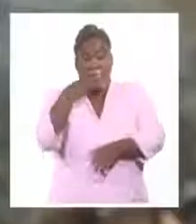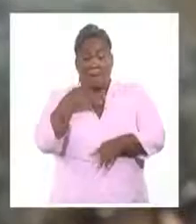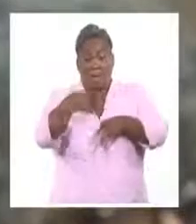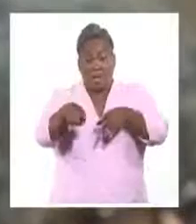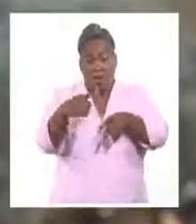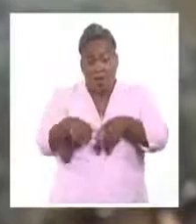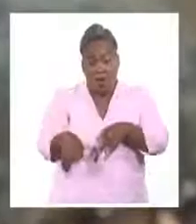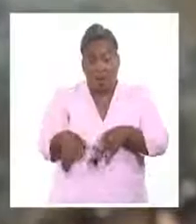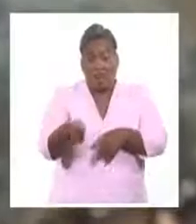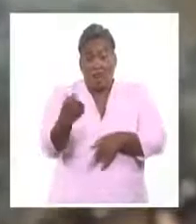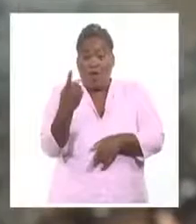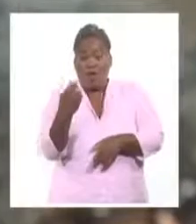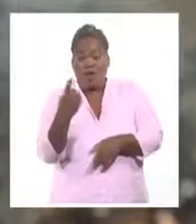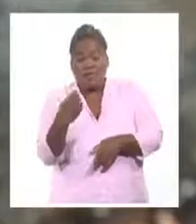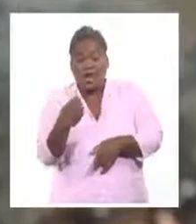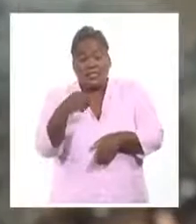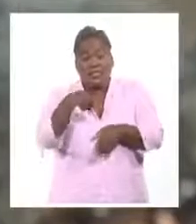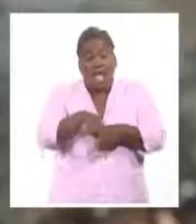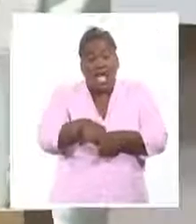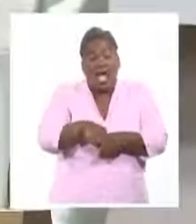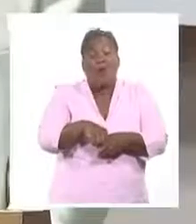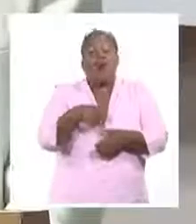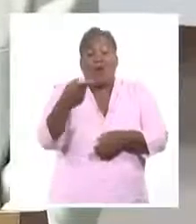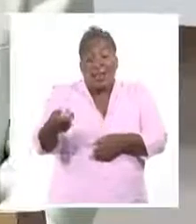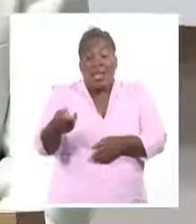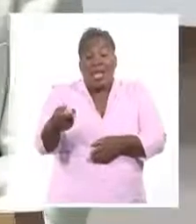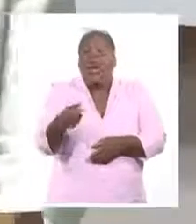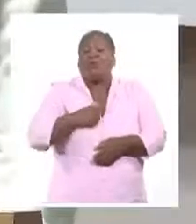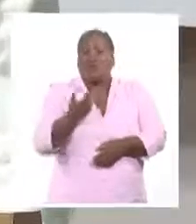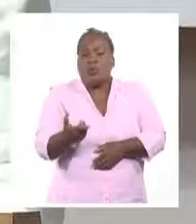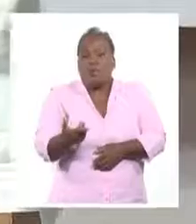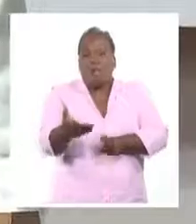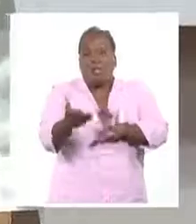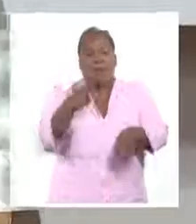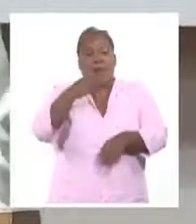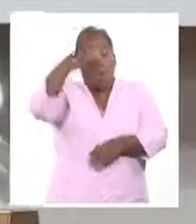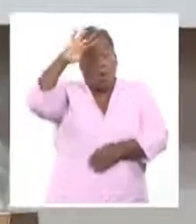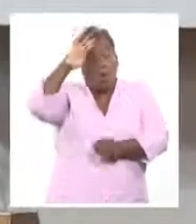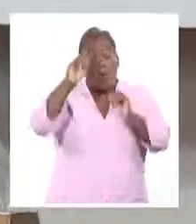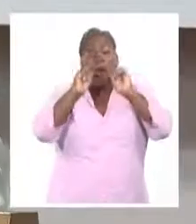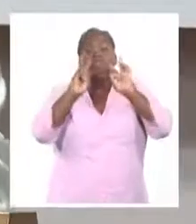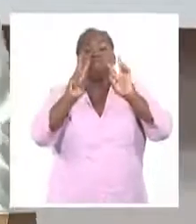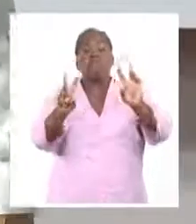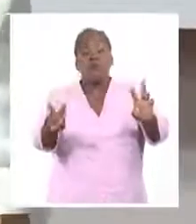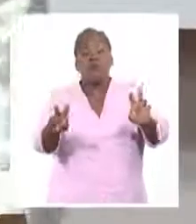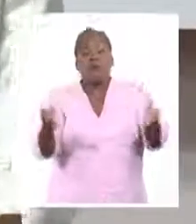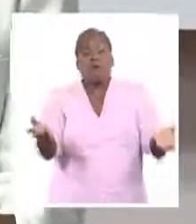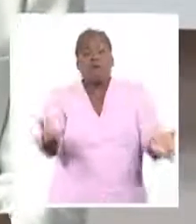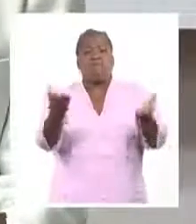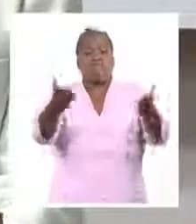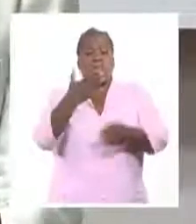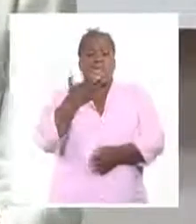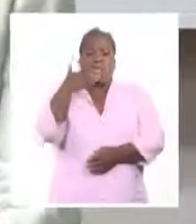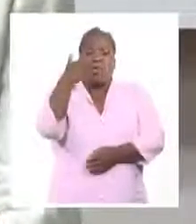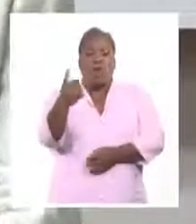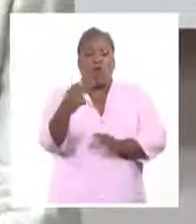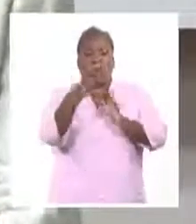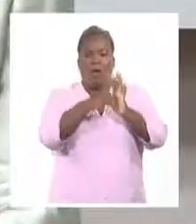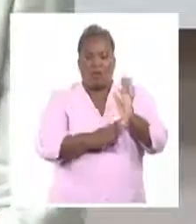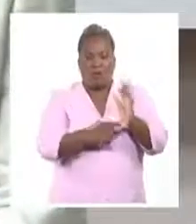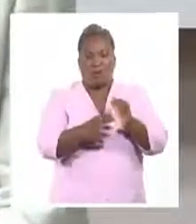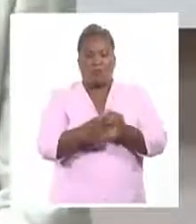carencias, con la cultura como espada y escudo de la nación cubana, Cuba vive y promueve los mejores valores humanos.